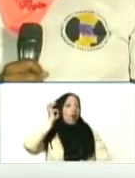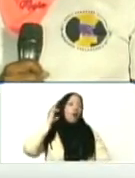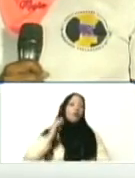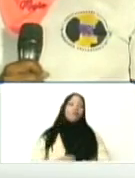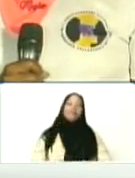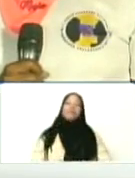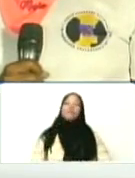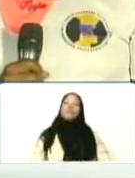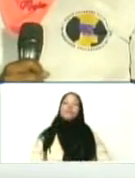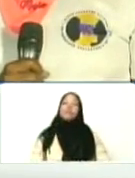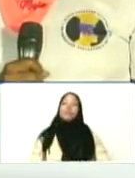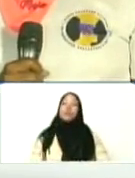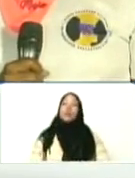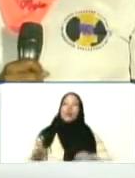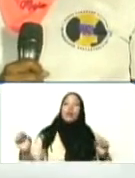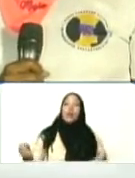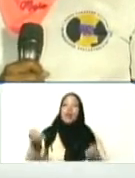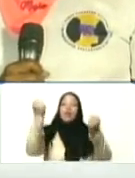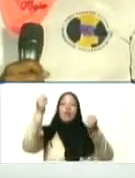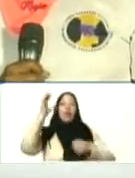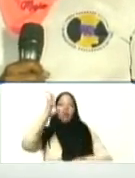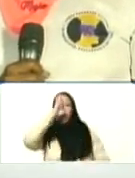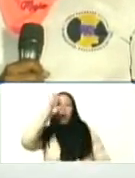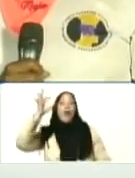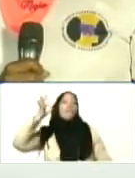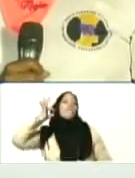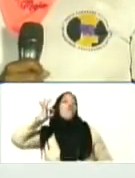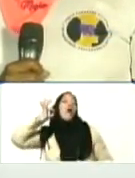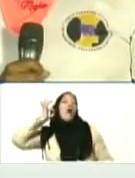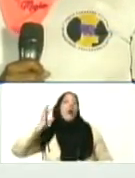Banmujer. ¡Que viva el Banco de la Mujer!